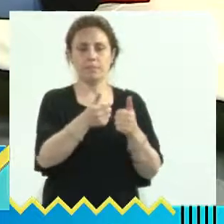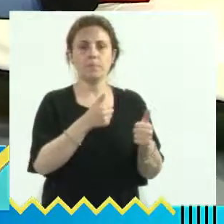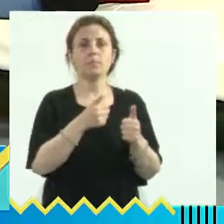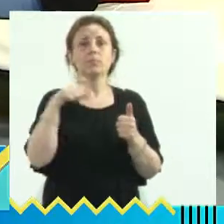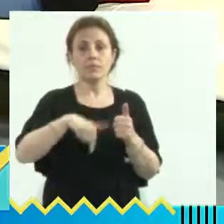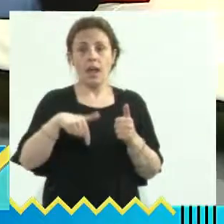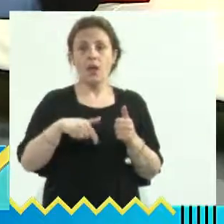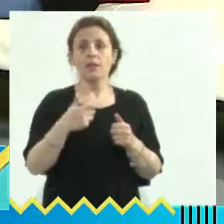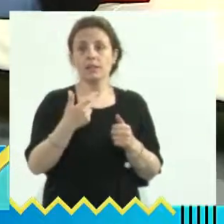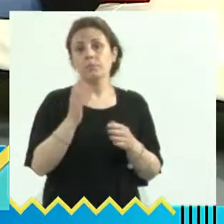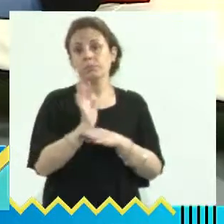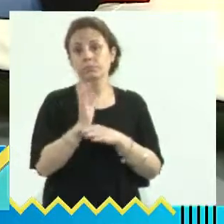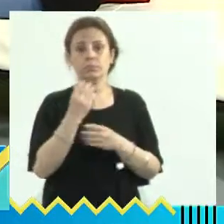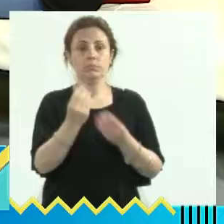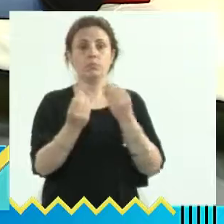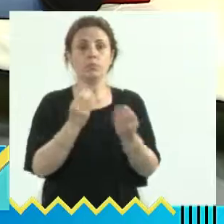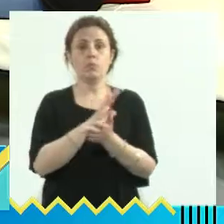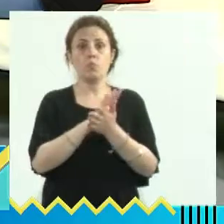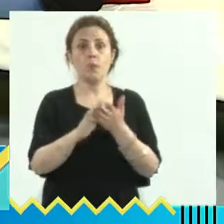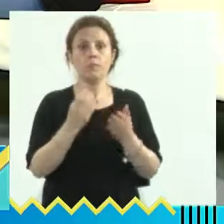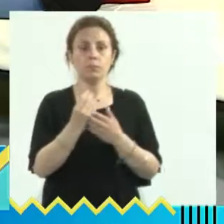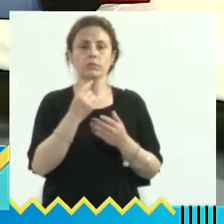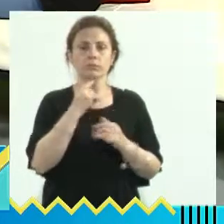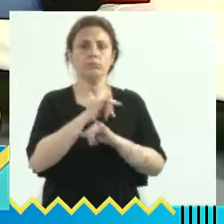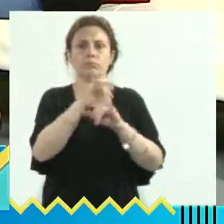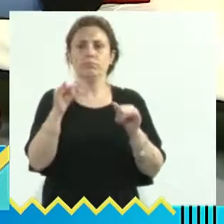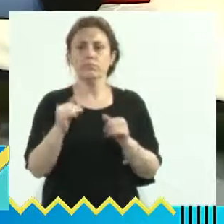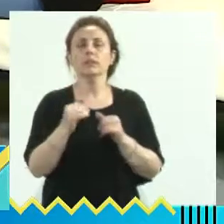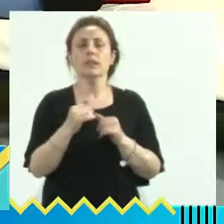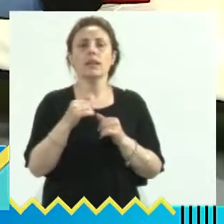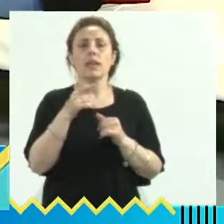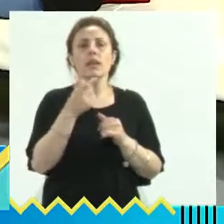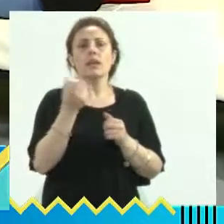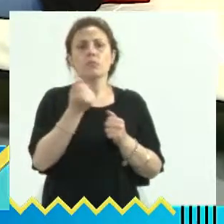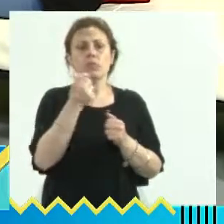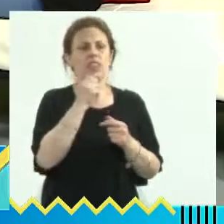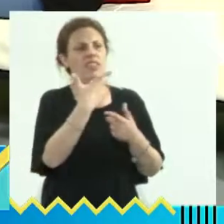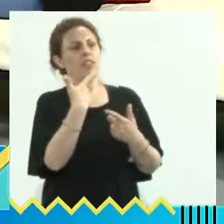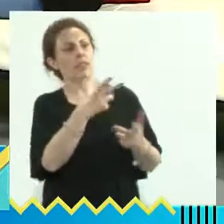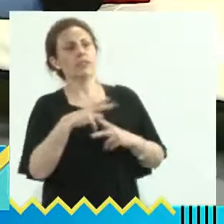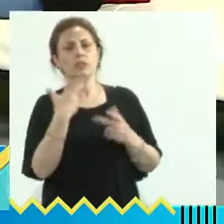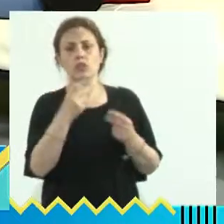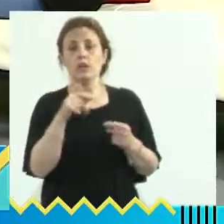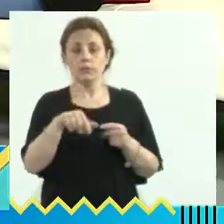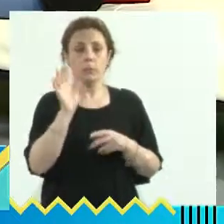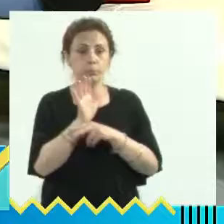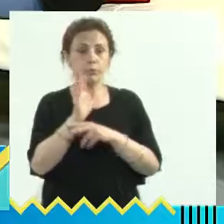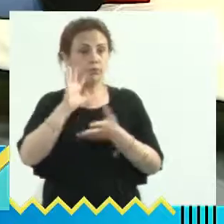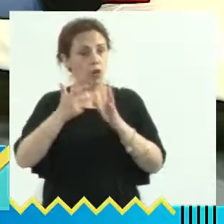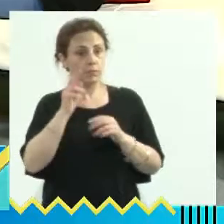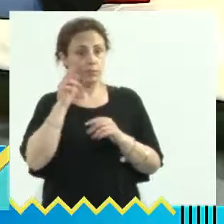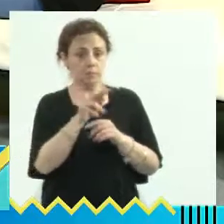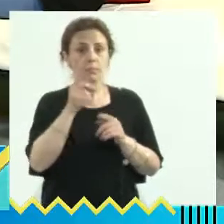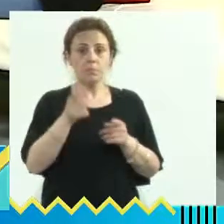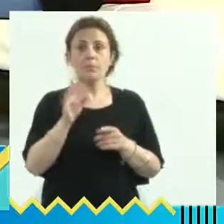está contra nosotras, digo, y lo ha expresado. Eso se nota lo que la diputada